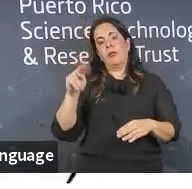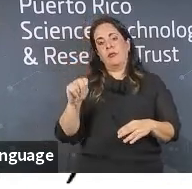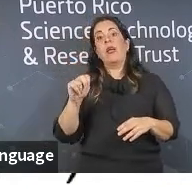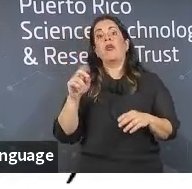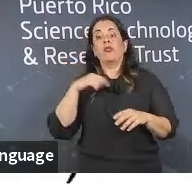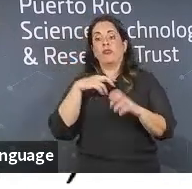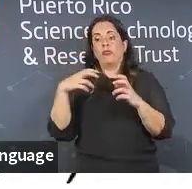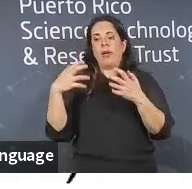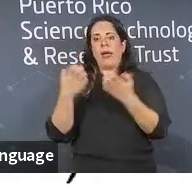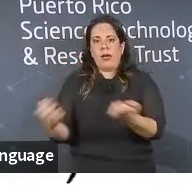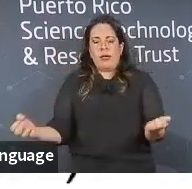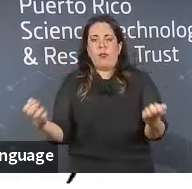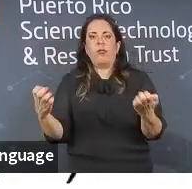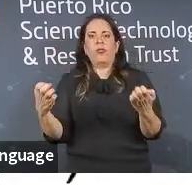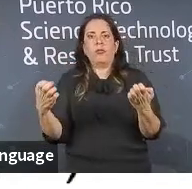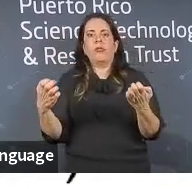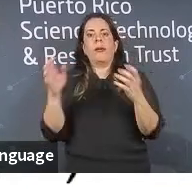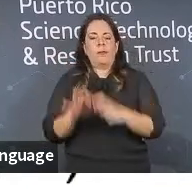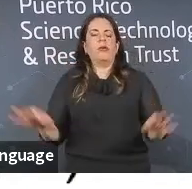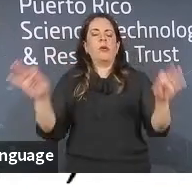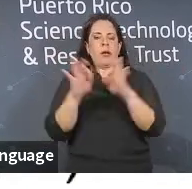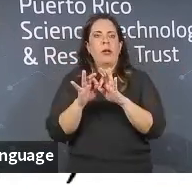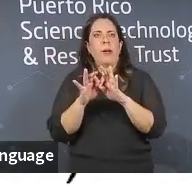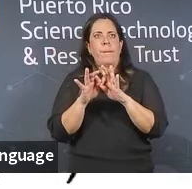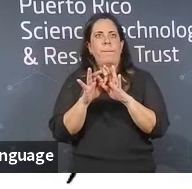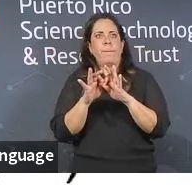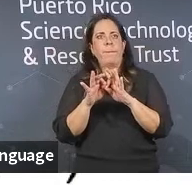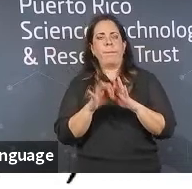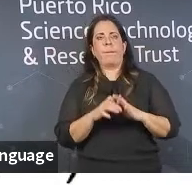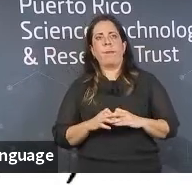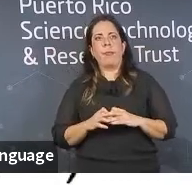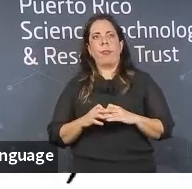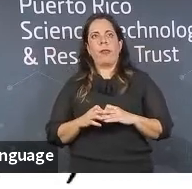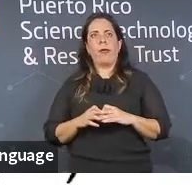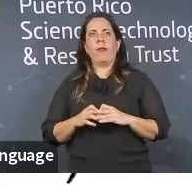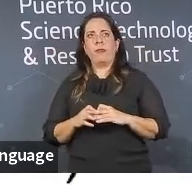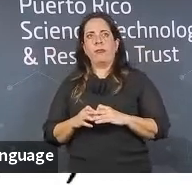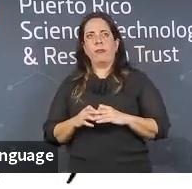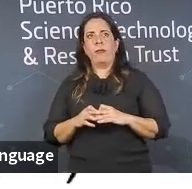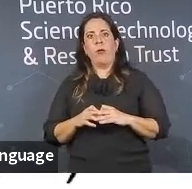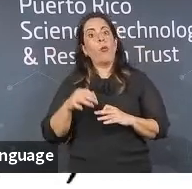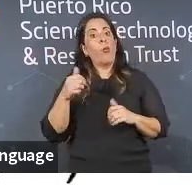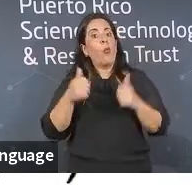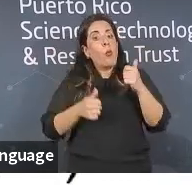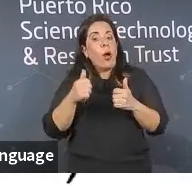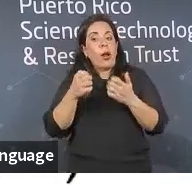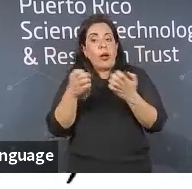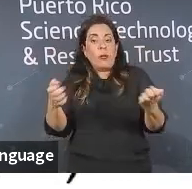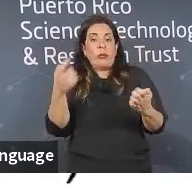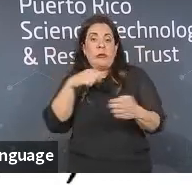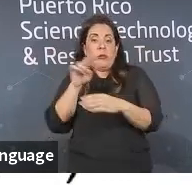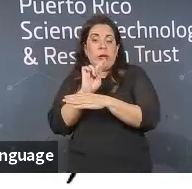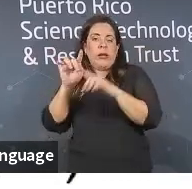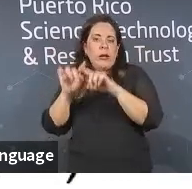mecánicos. Esto sí es necesario. Y pues, ¿cuál equipo utilizar? Depende mucho